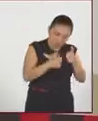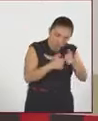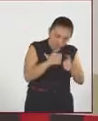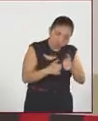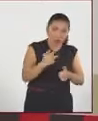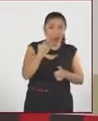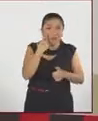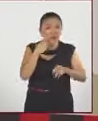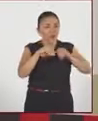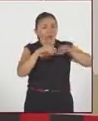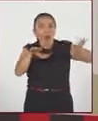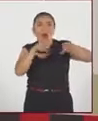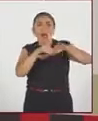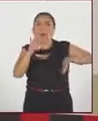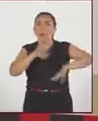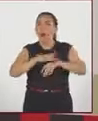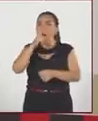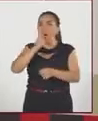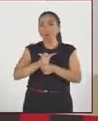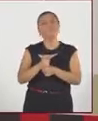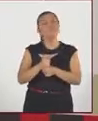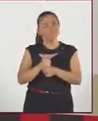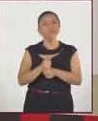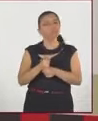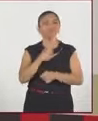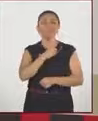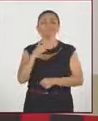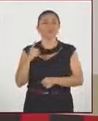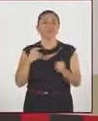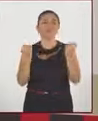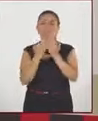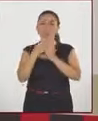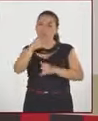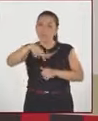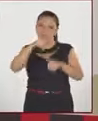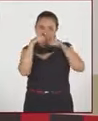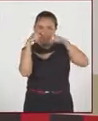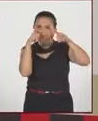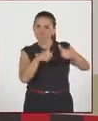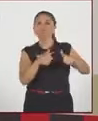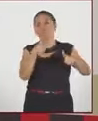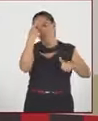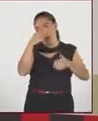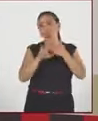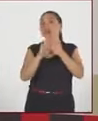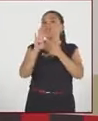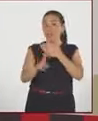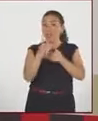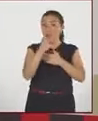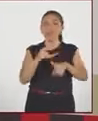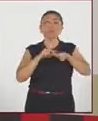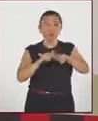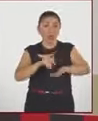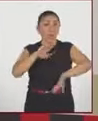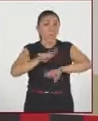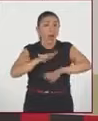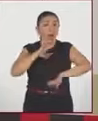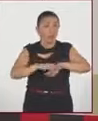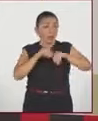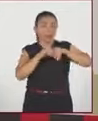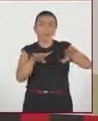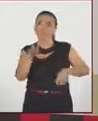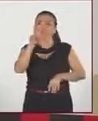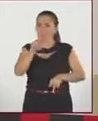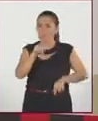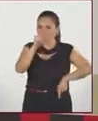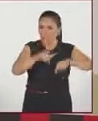¿no? Hay que estar también pendientes de evitar que siga sucediendo así, ¿no? O sea,